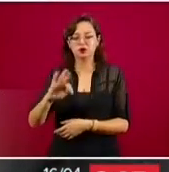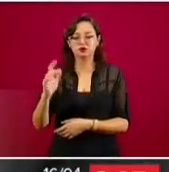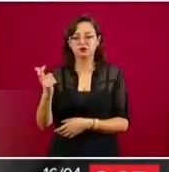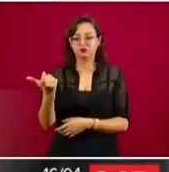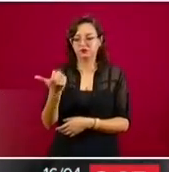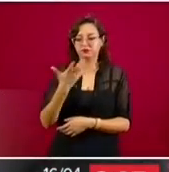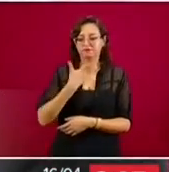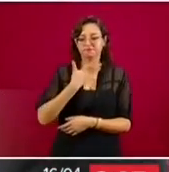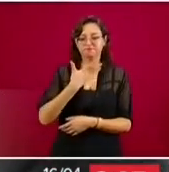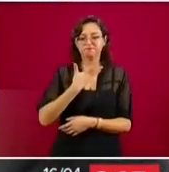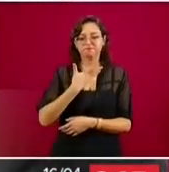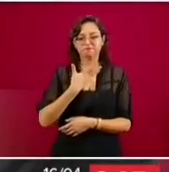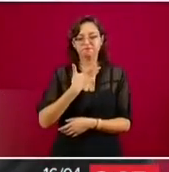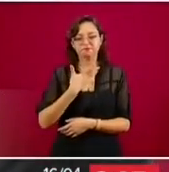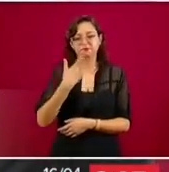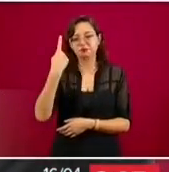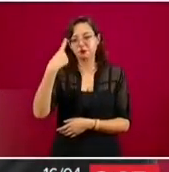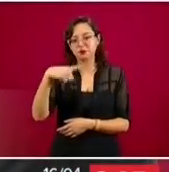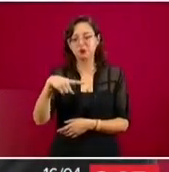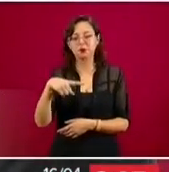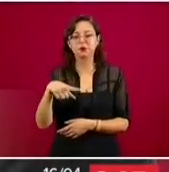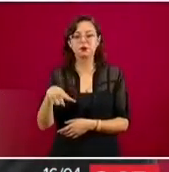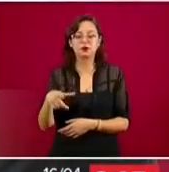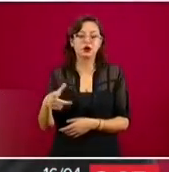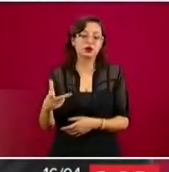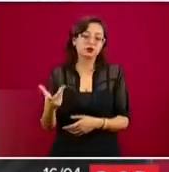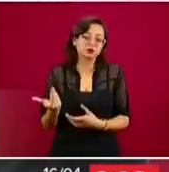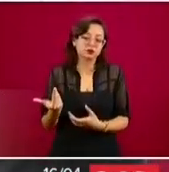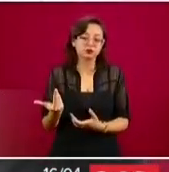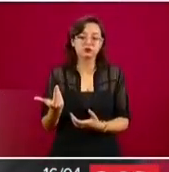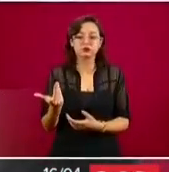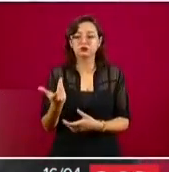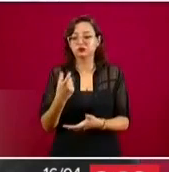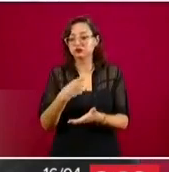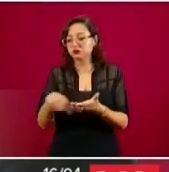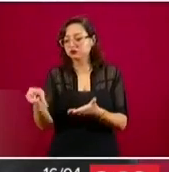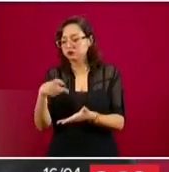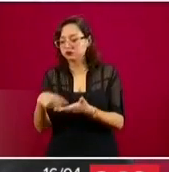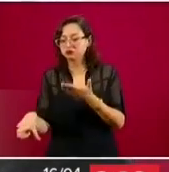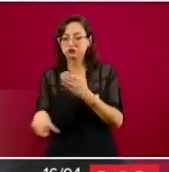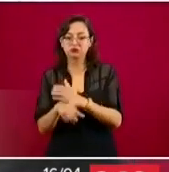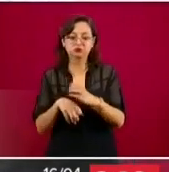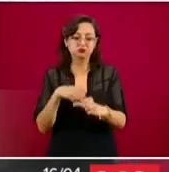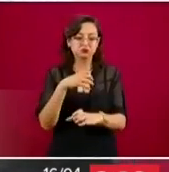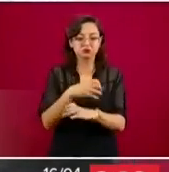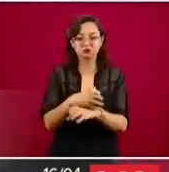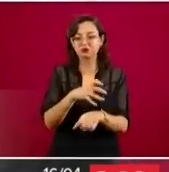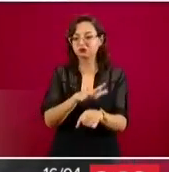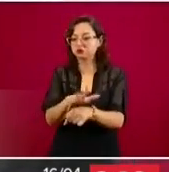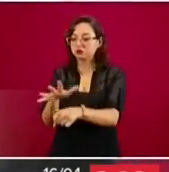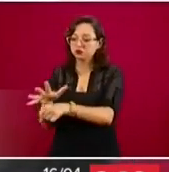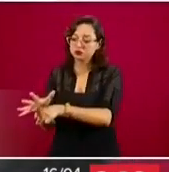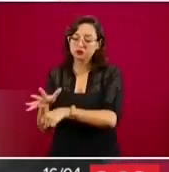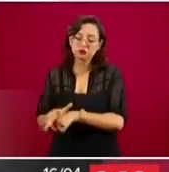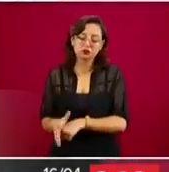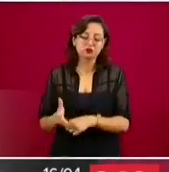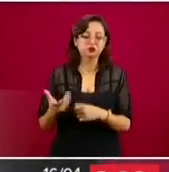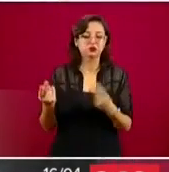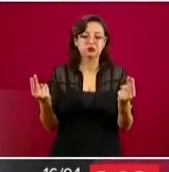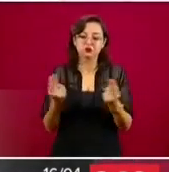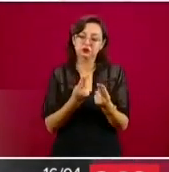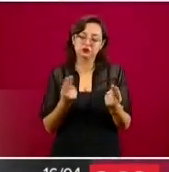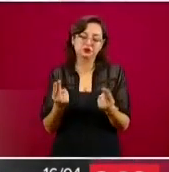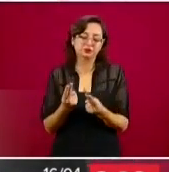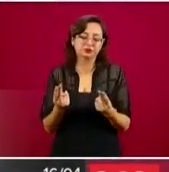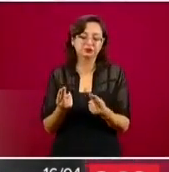para comprar sus mercancías y satisfacer lo